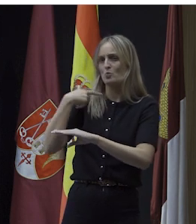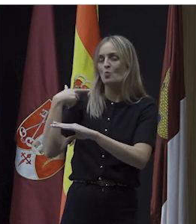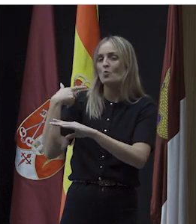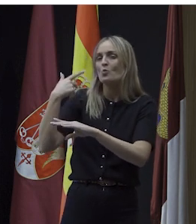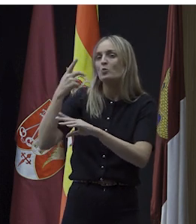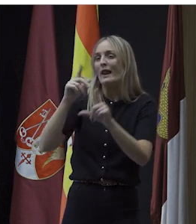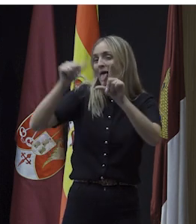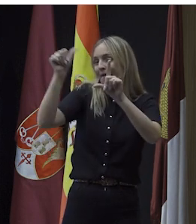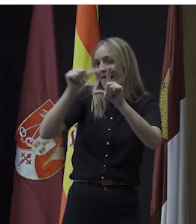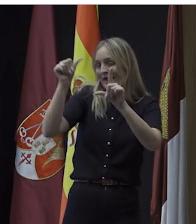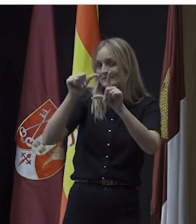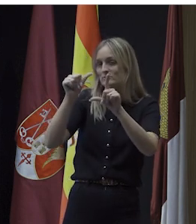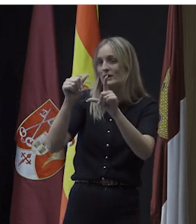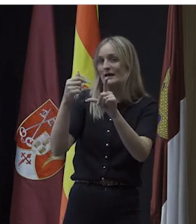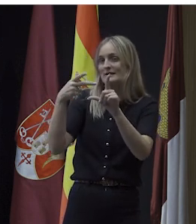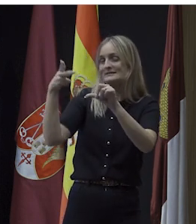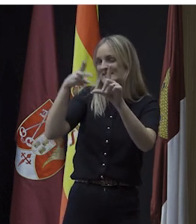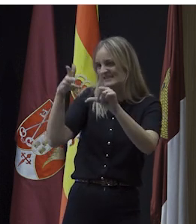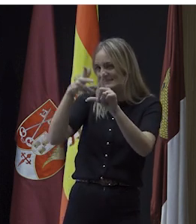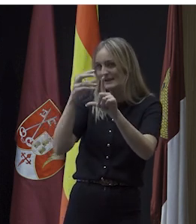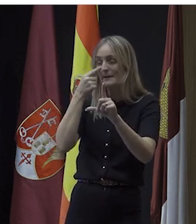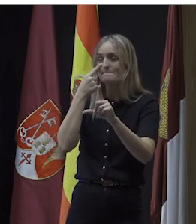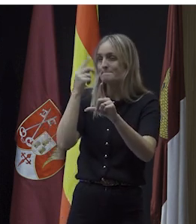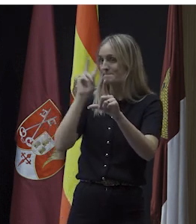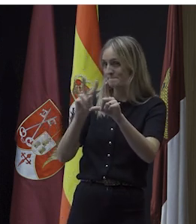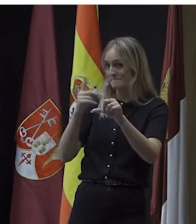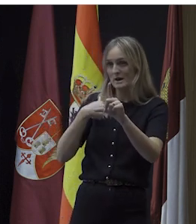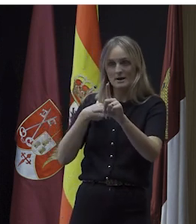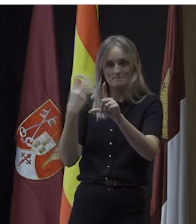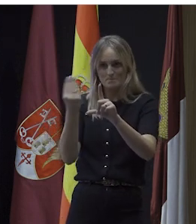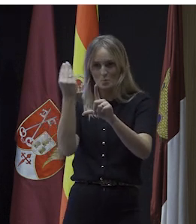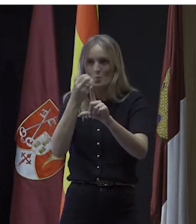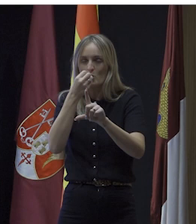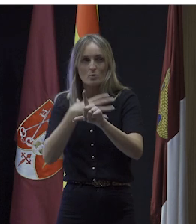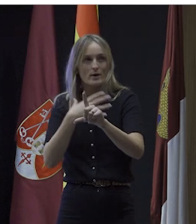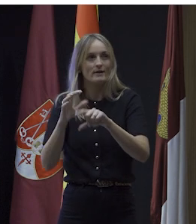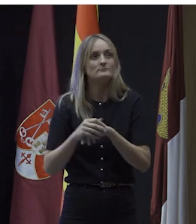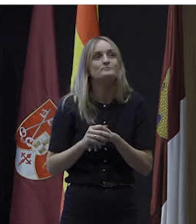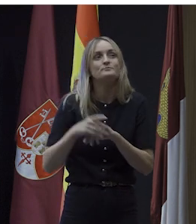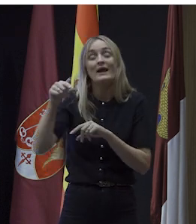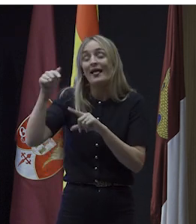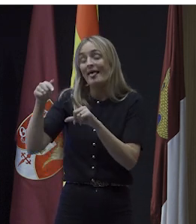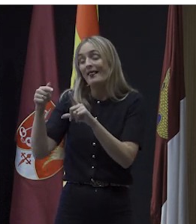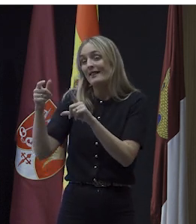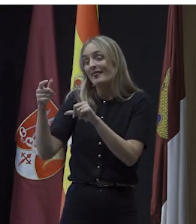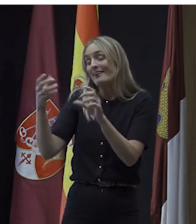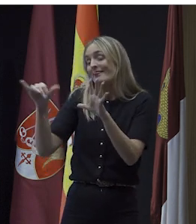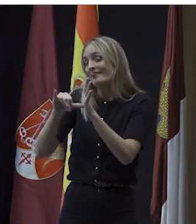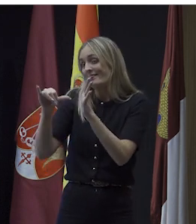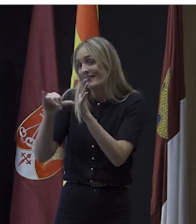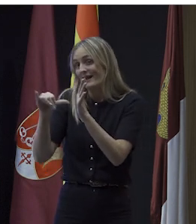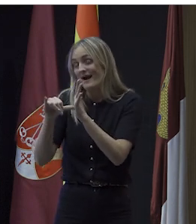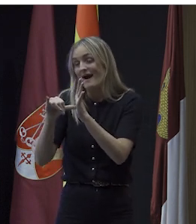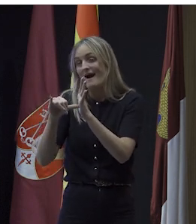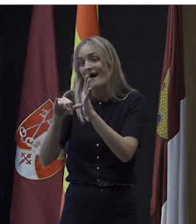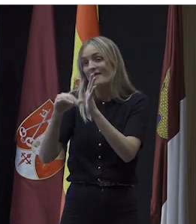de televisión, mucho mejor de las que vemos ahora. René Favaloro era argentino, de la ciudad de La Plata, cerca de Buenos Aires. Parece